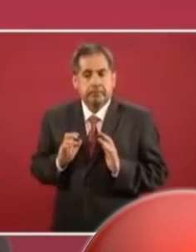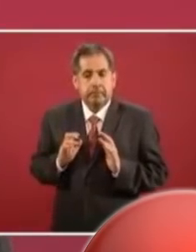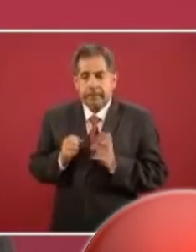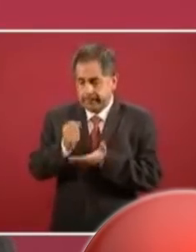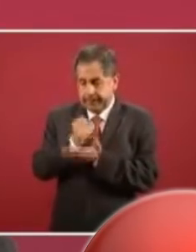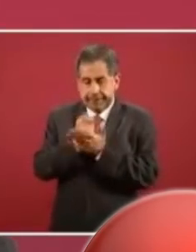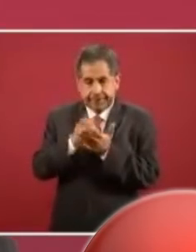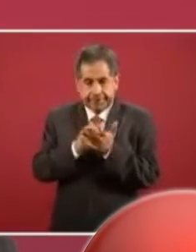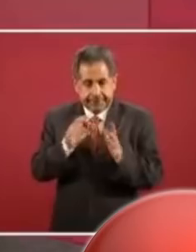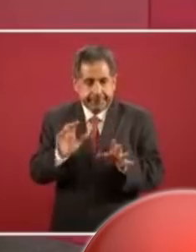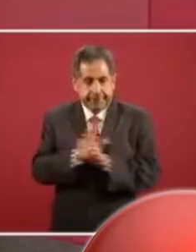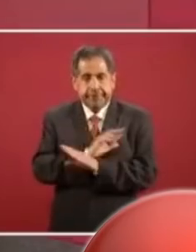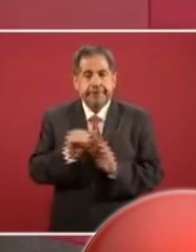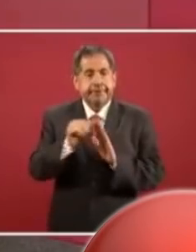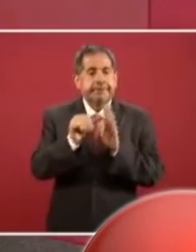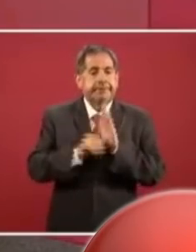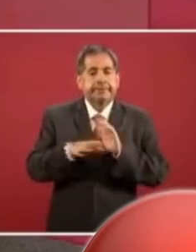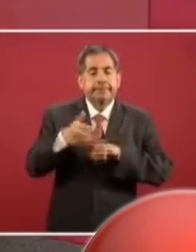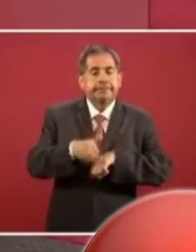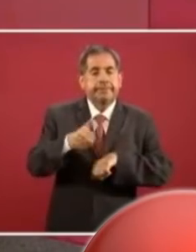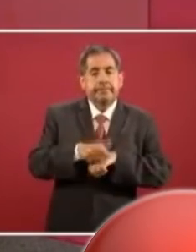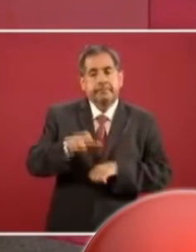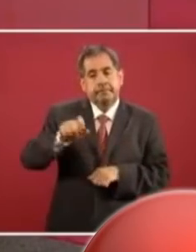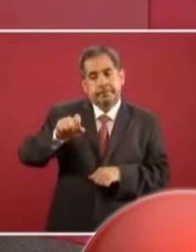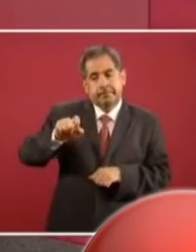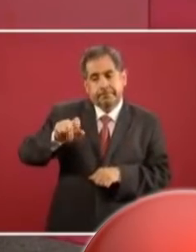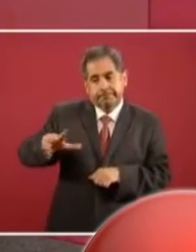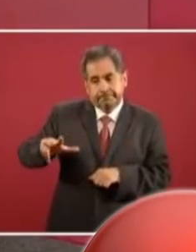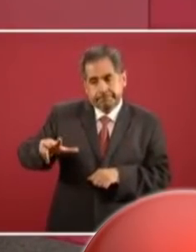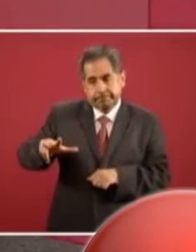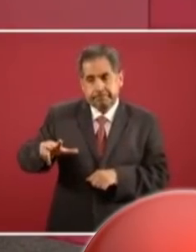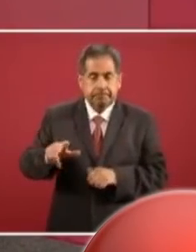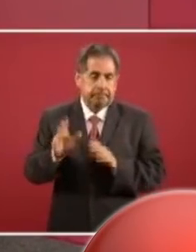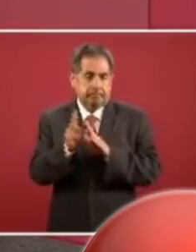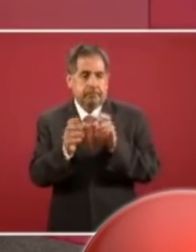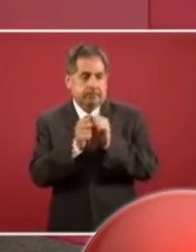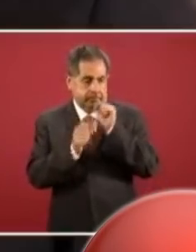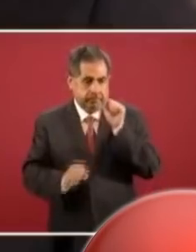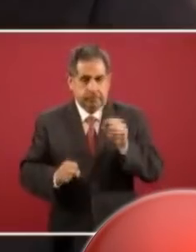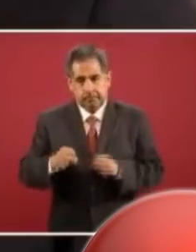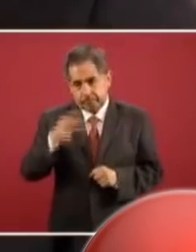Se modificó el artículo 28 de la Constitución